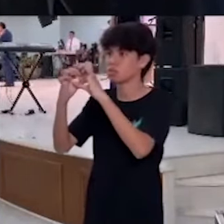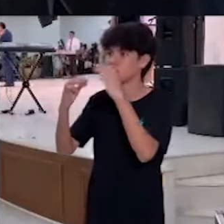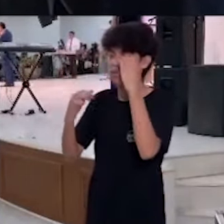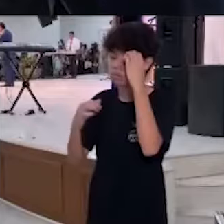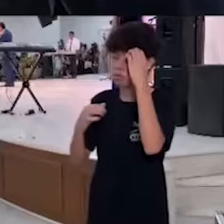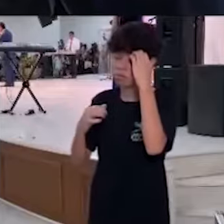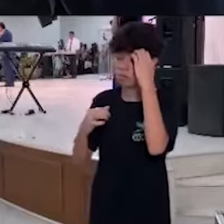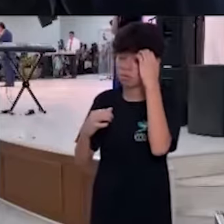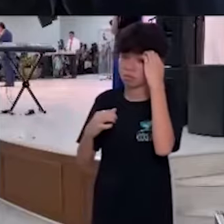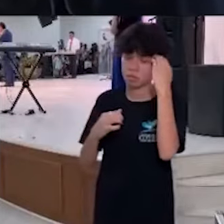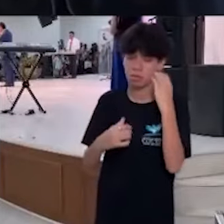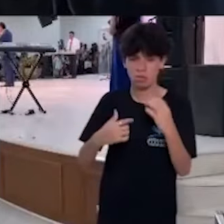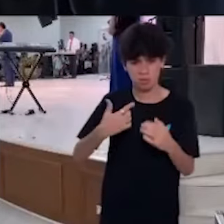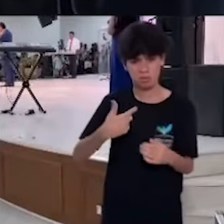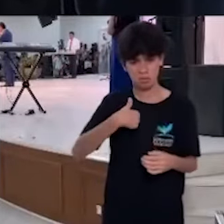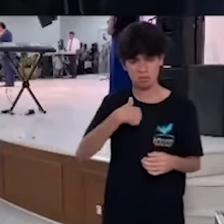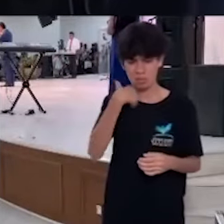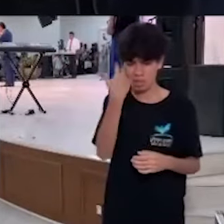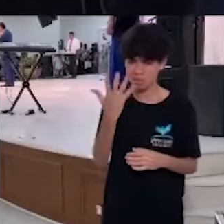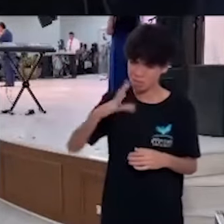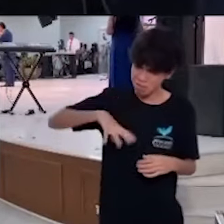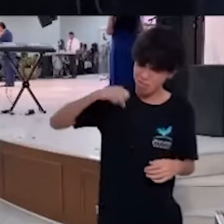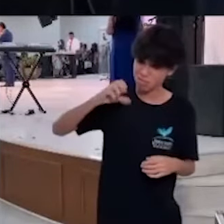Quiero terminar la carrera con gozo, Señor.